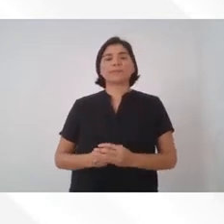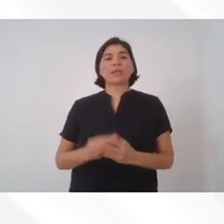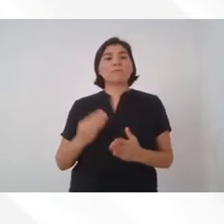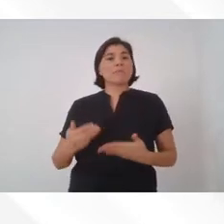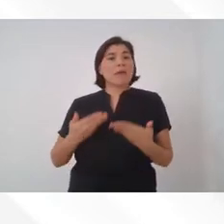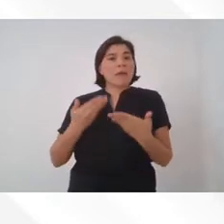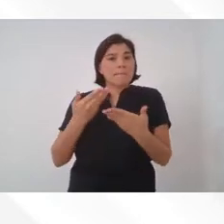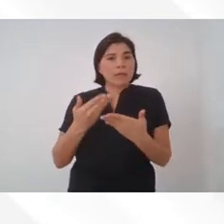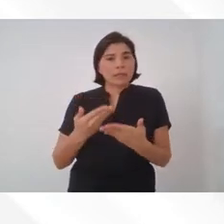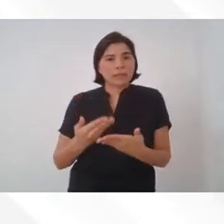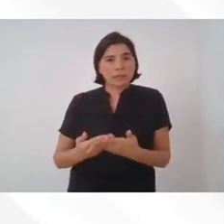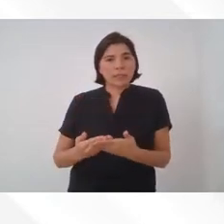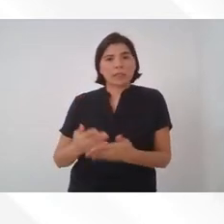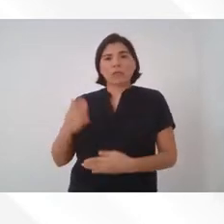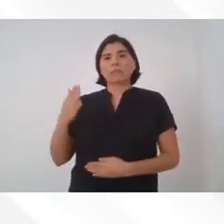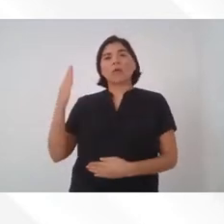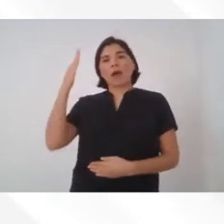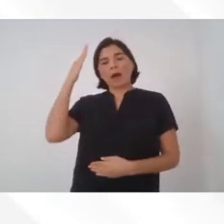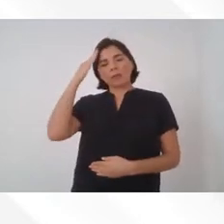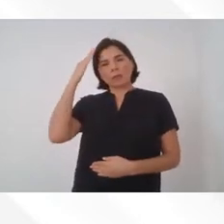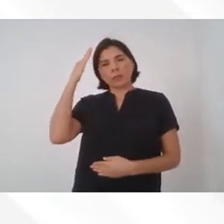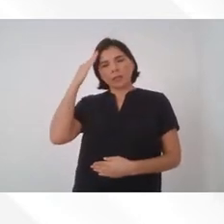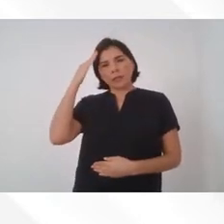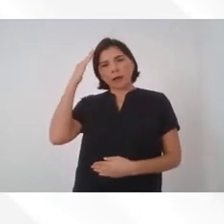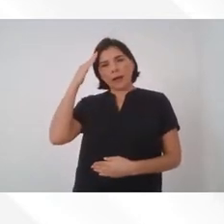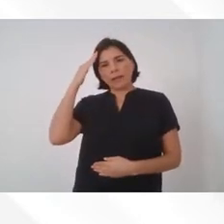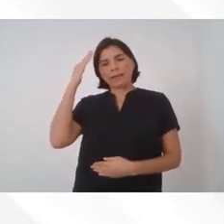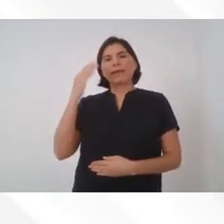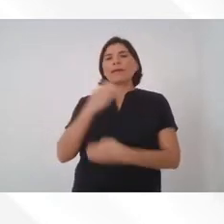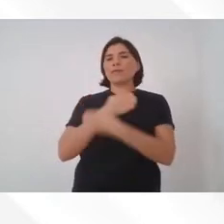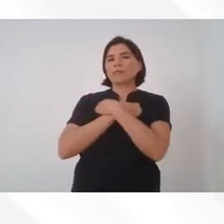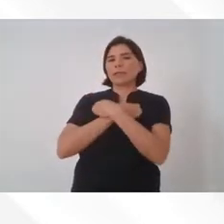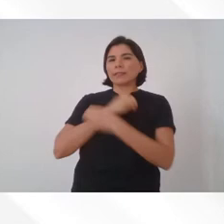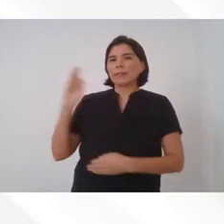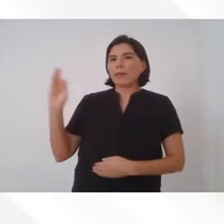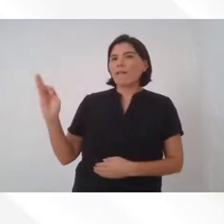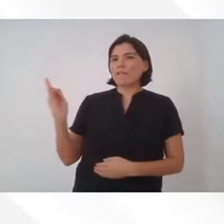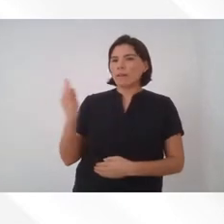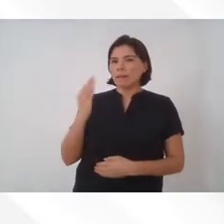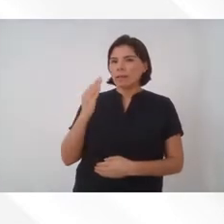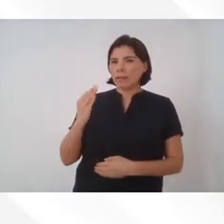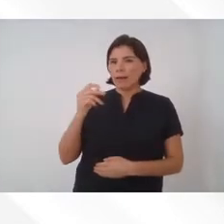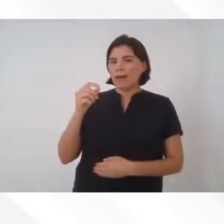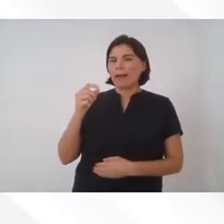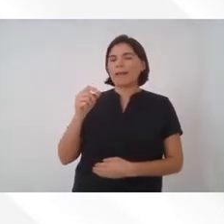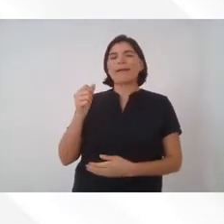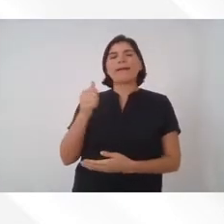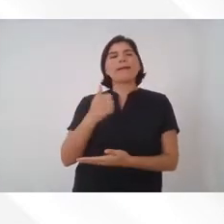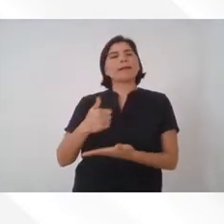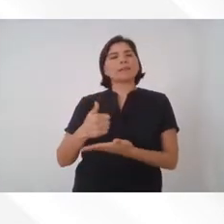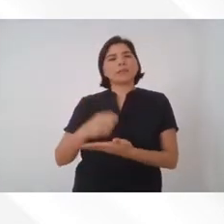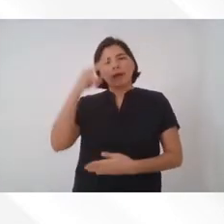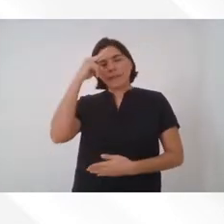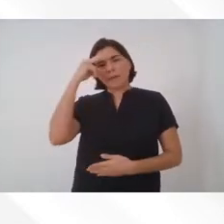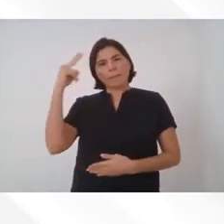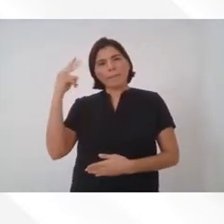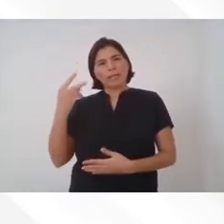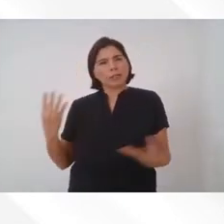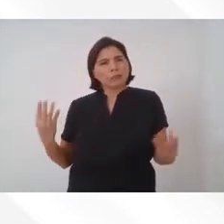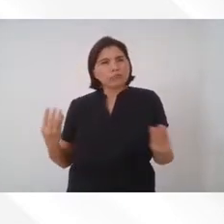de México en colaboración con el Instituto DIA y Fundación